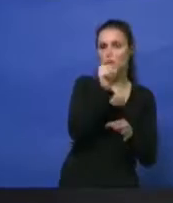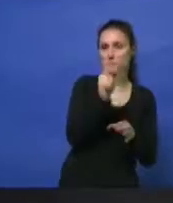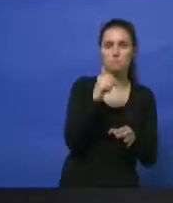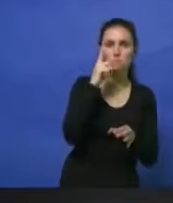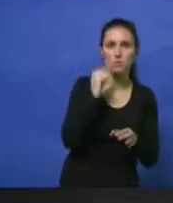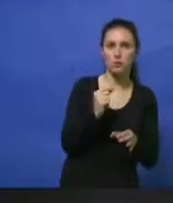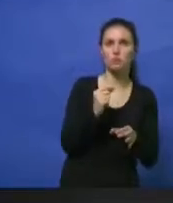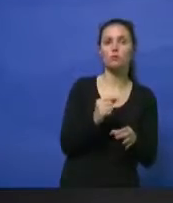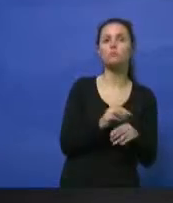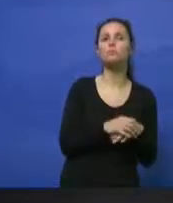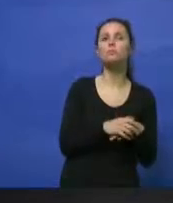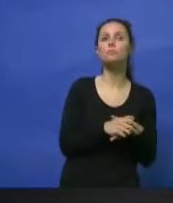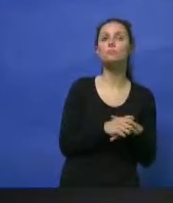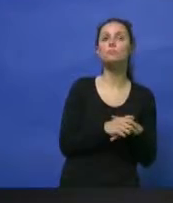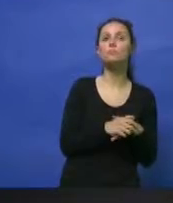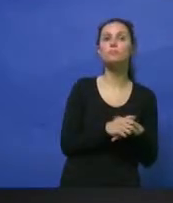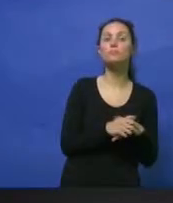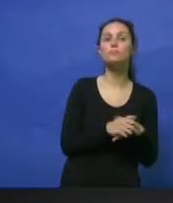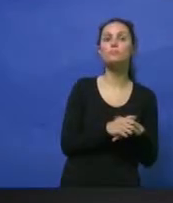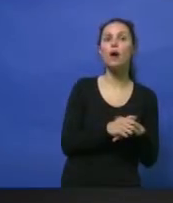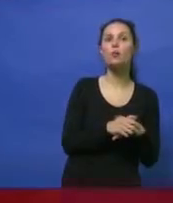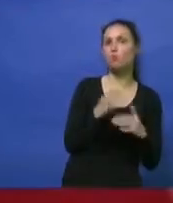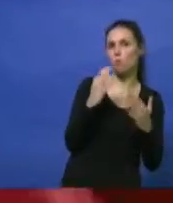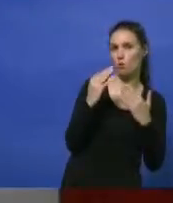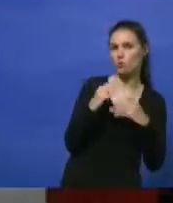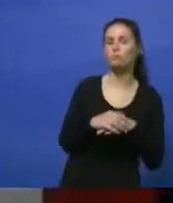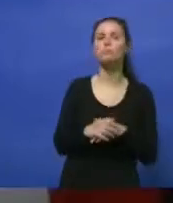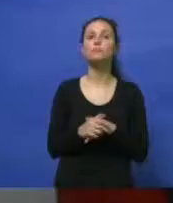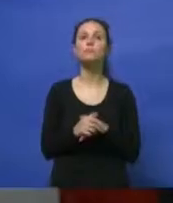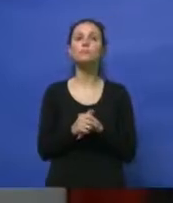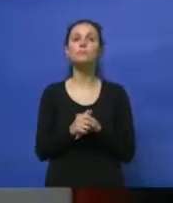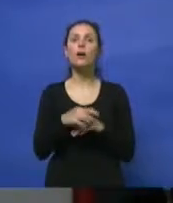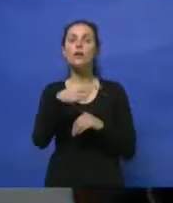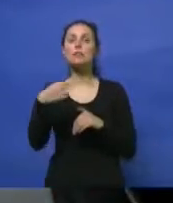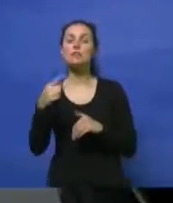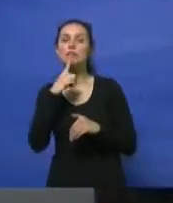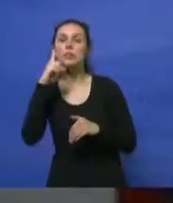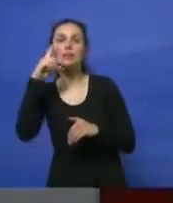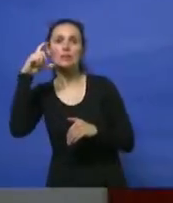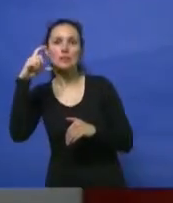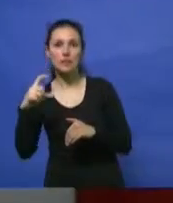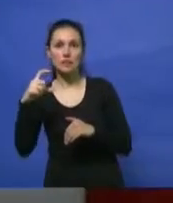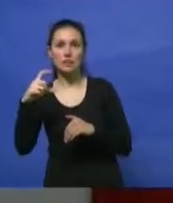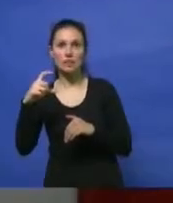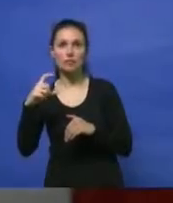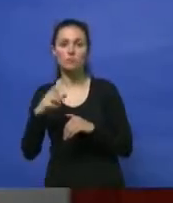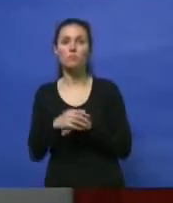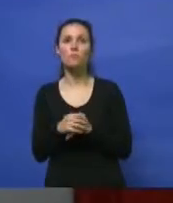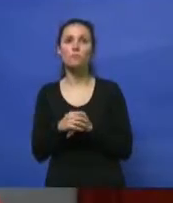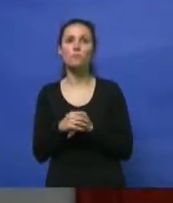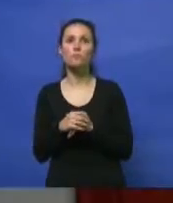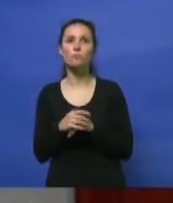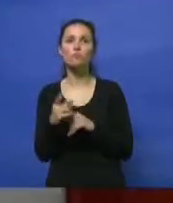clase también sobre hackeo. Estuvimos en la presentación y esto nos comentaban. La Semana TIC es una oferta que hacemos